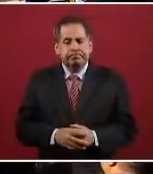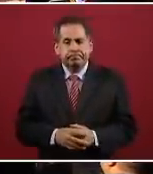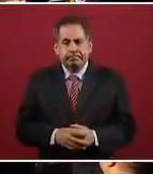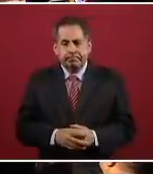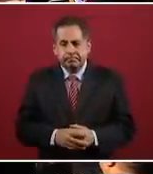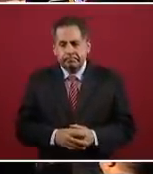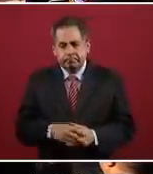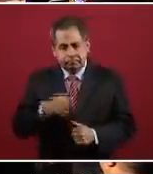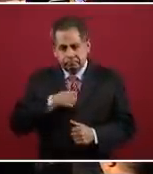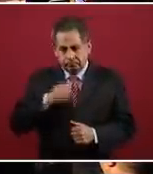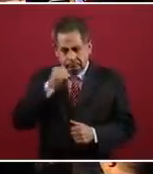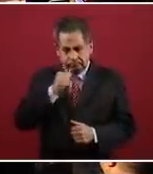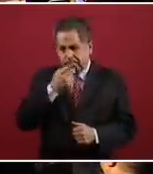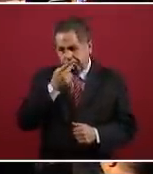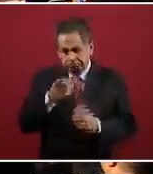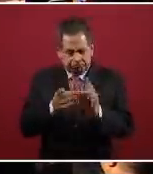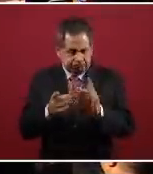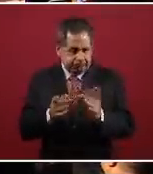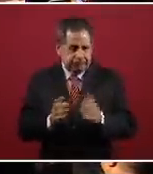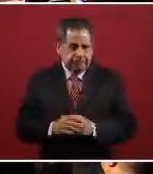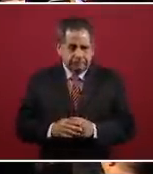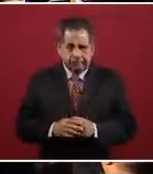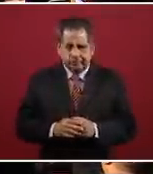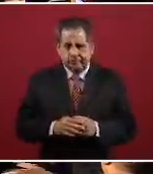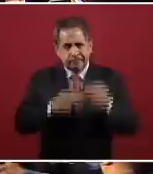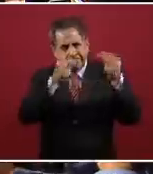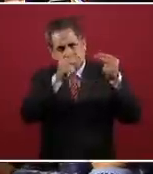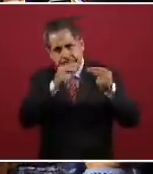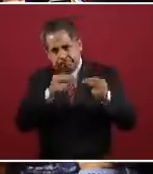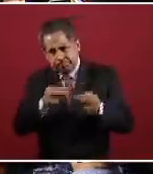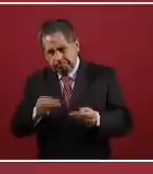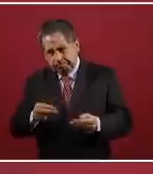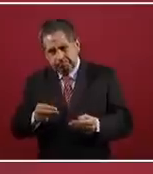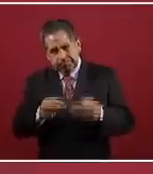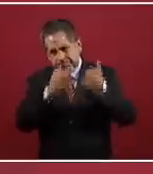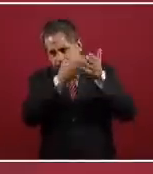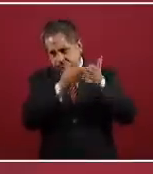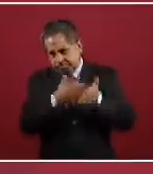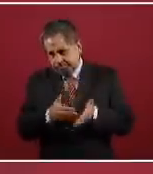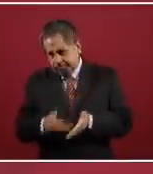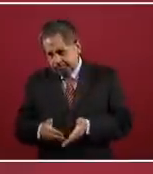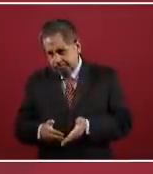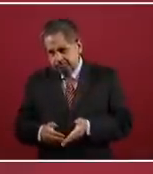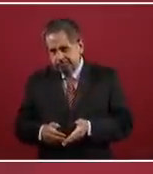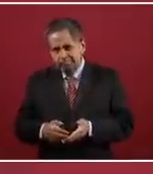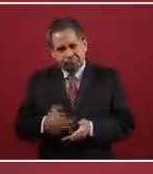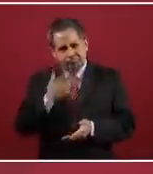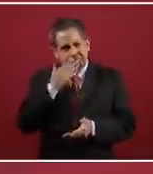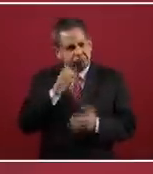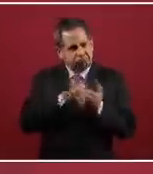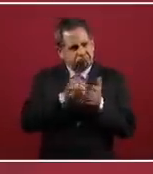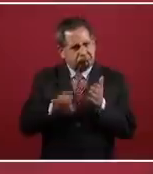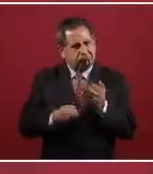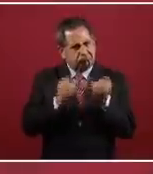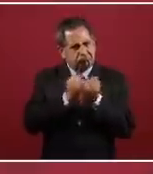siempre hablo de las escaleras y ese es un buen símil.